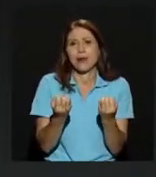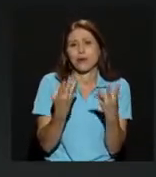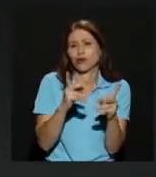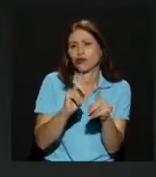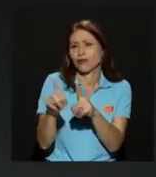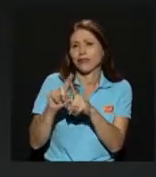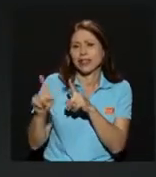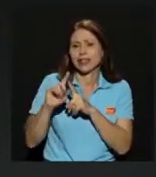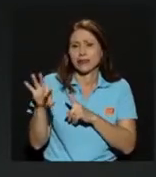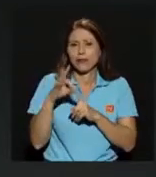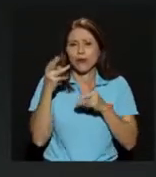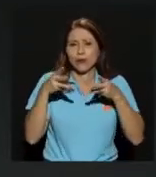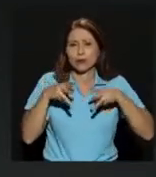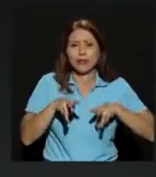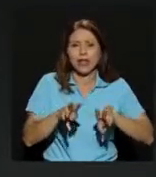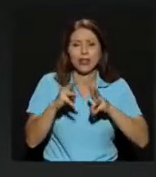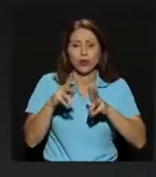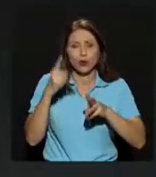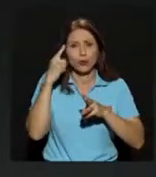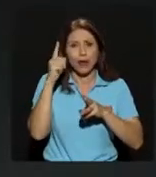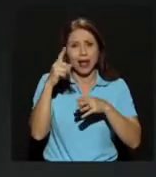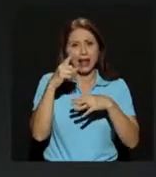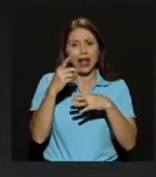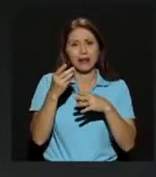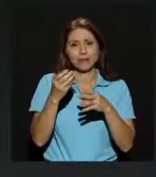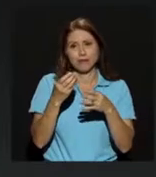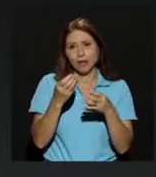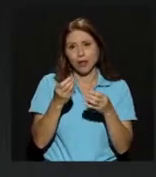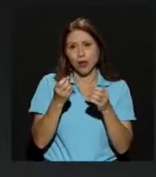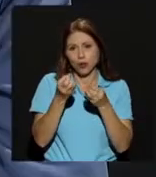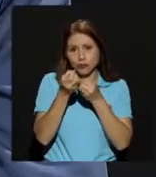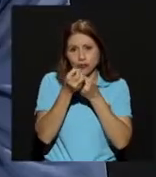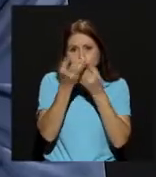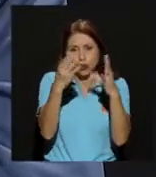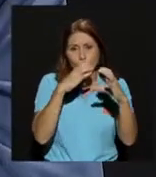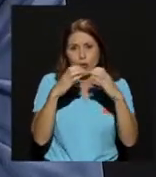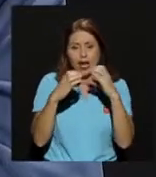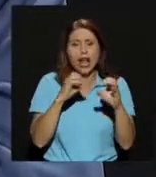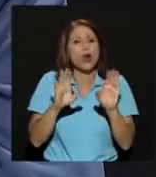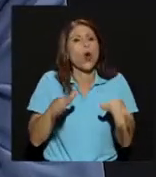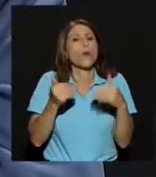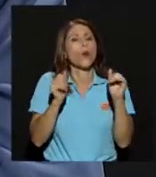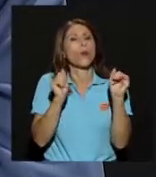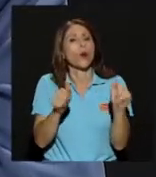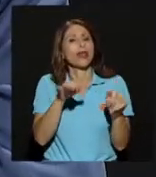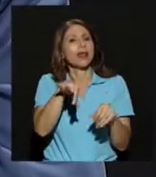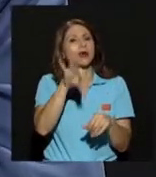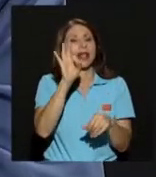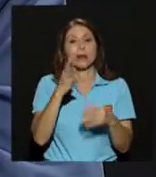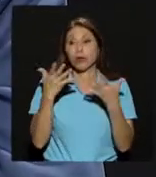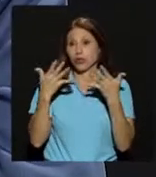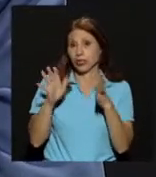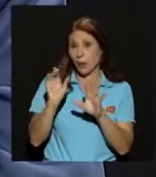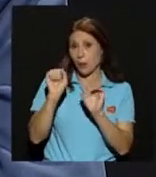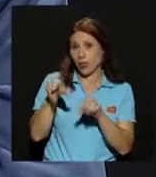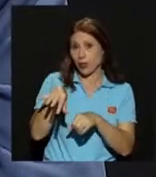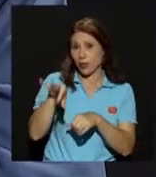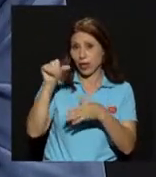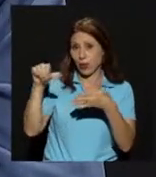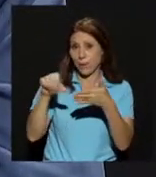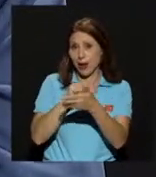informáticos de hacerlo a donde deben dirigirse bueno la memoria está en la página web de la